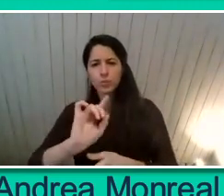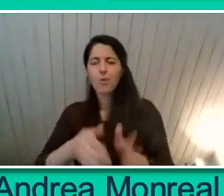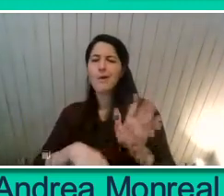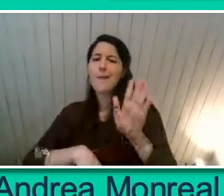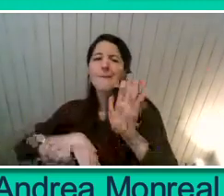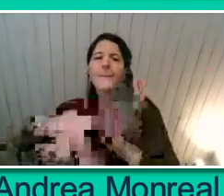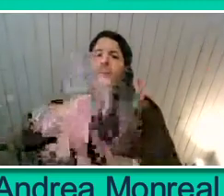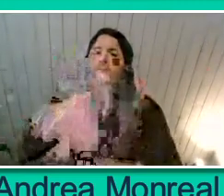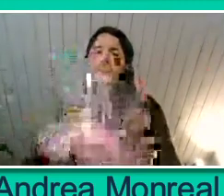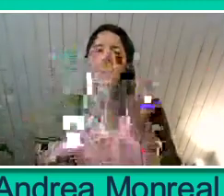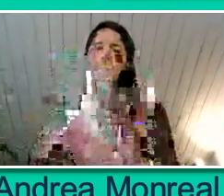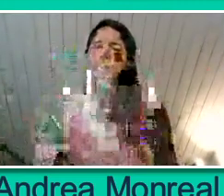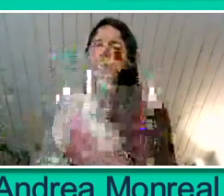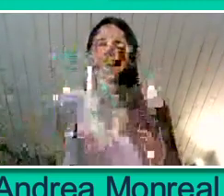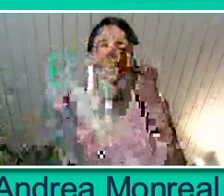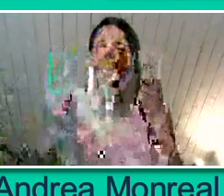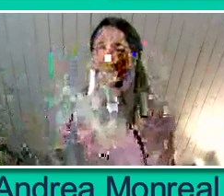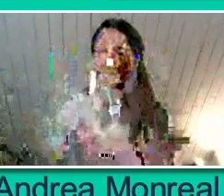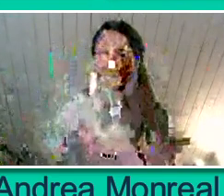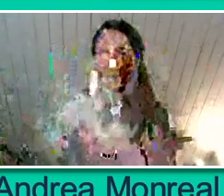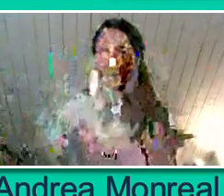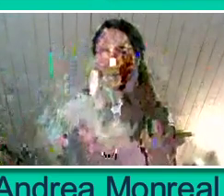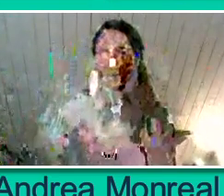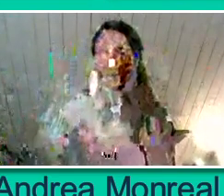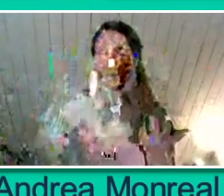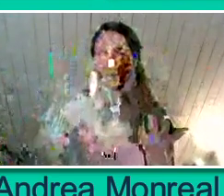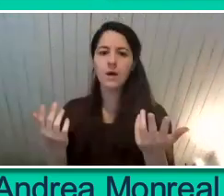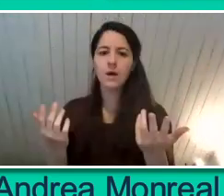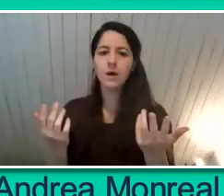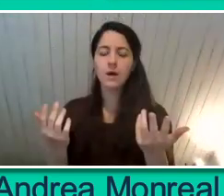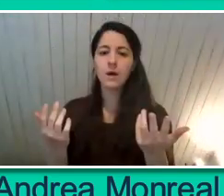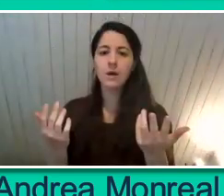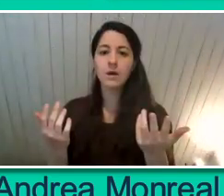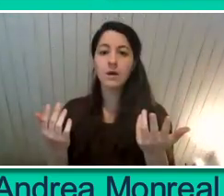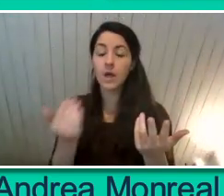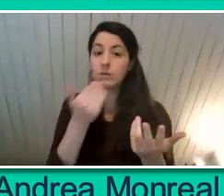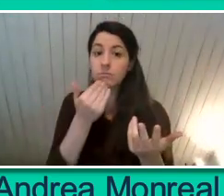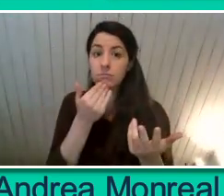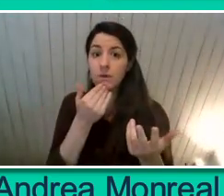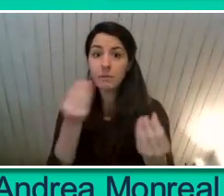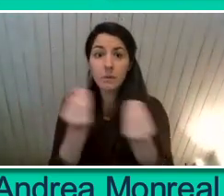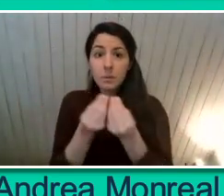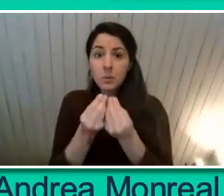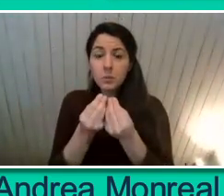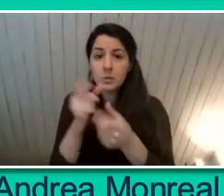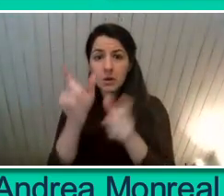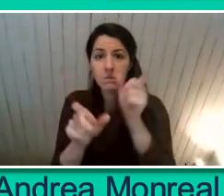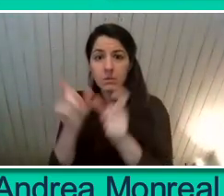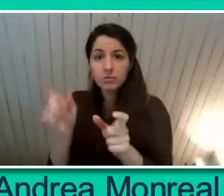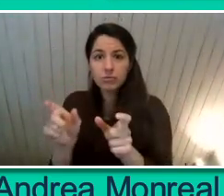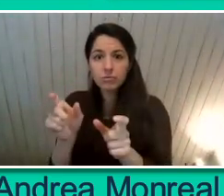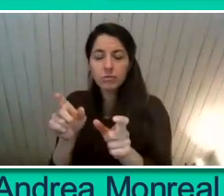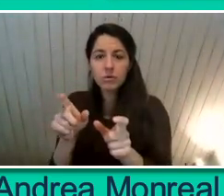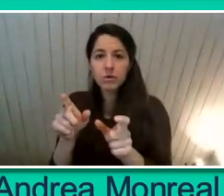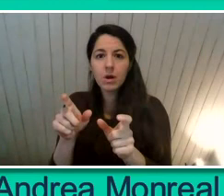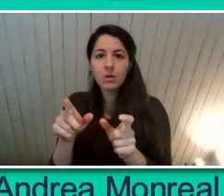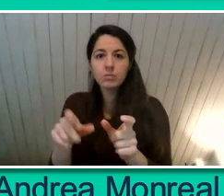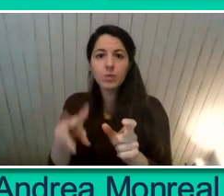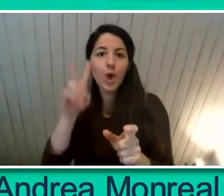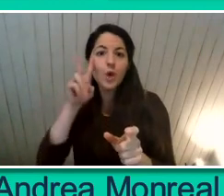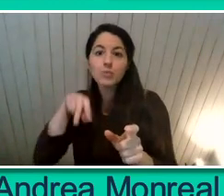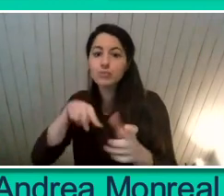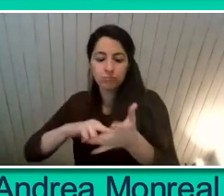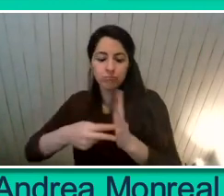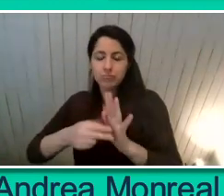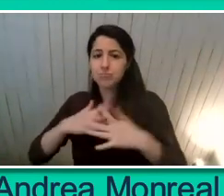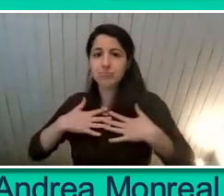muchos ahora son un gran porcentaje de pacientes asintomáticos. Pero no sabemos con claridad